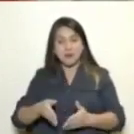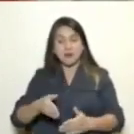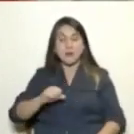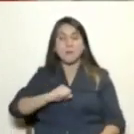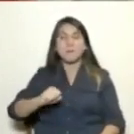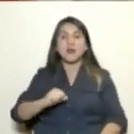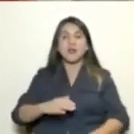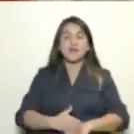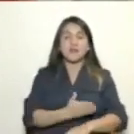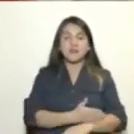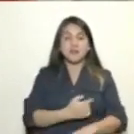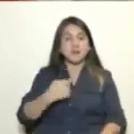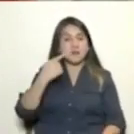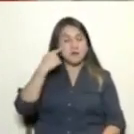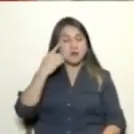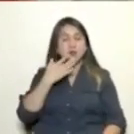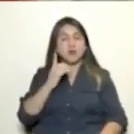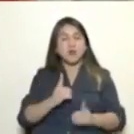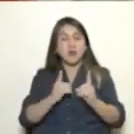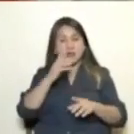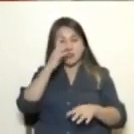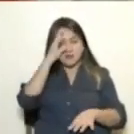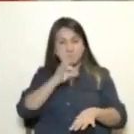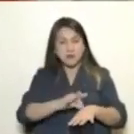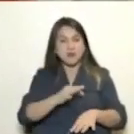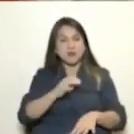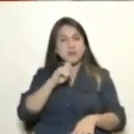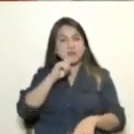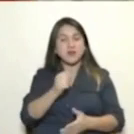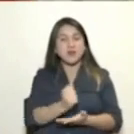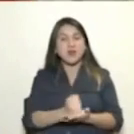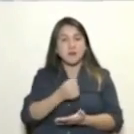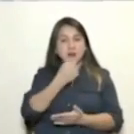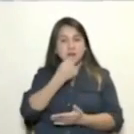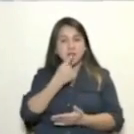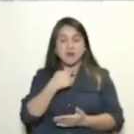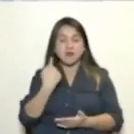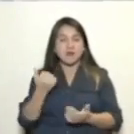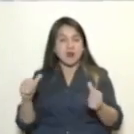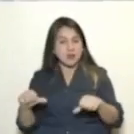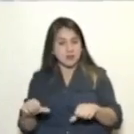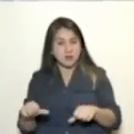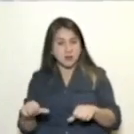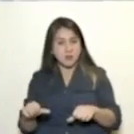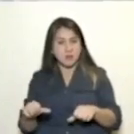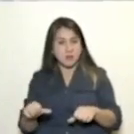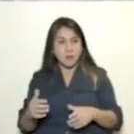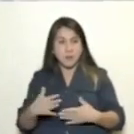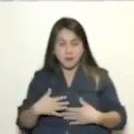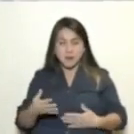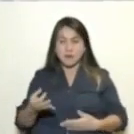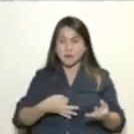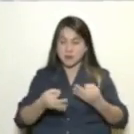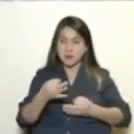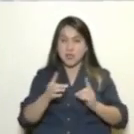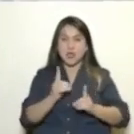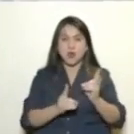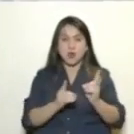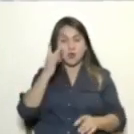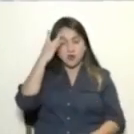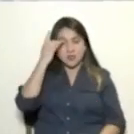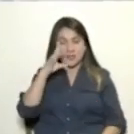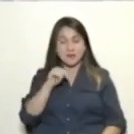prevención y se considera que cuando alguien se enfermó es porque ya la medicina fracasó, digamos. Bueno, me decían algunos que saben de